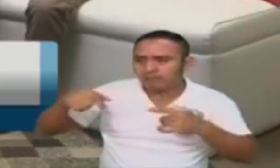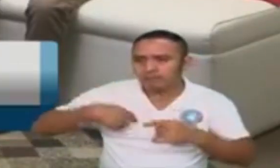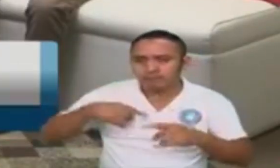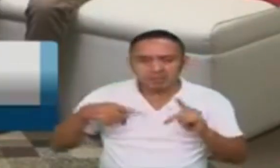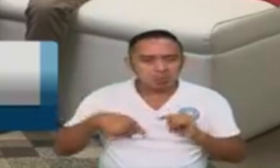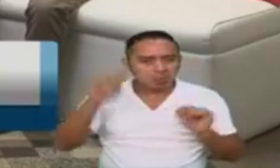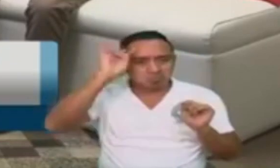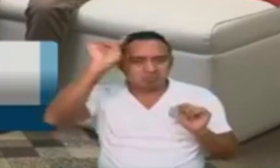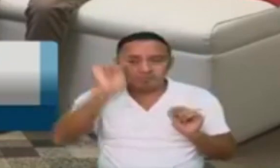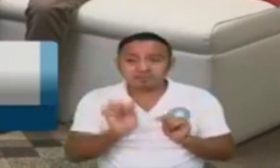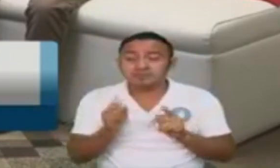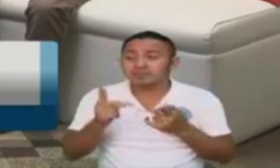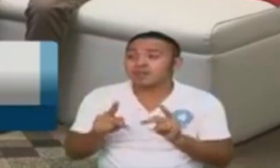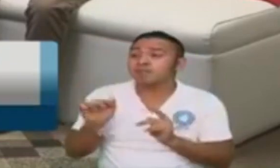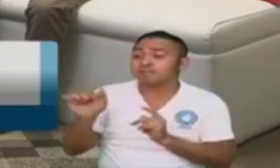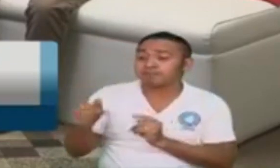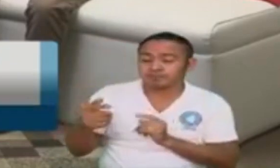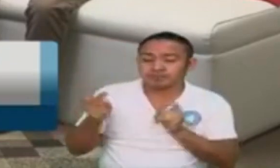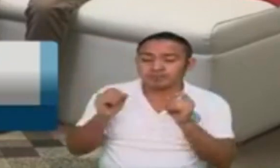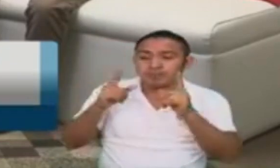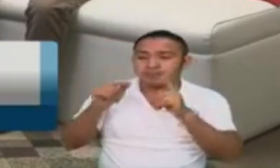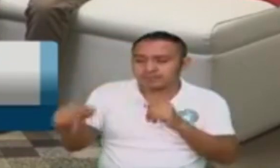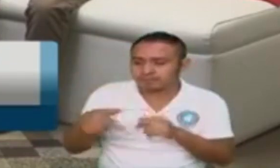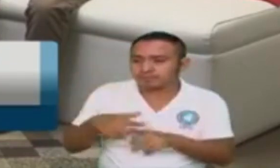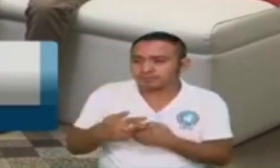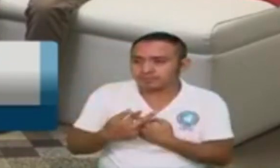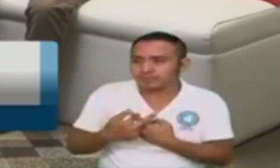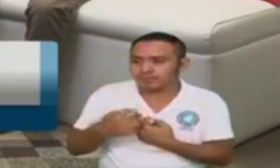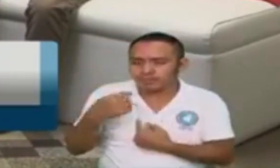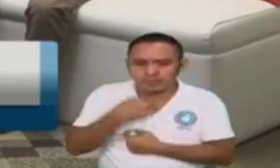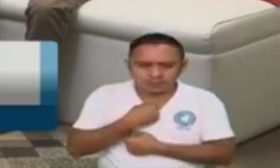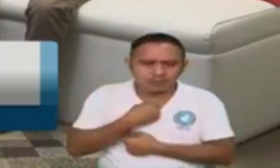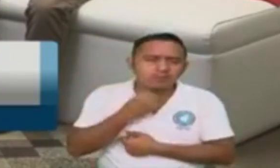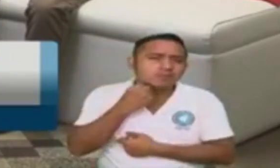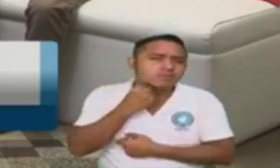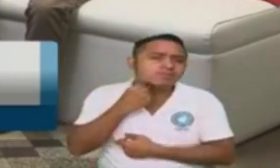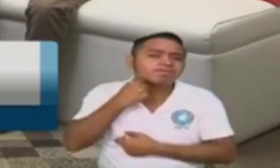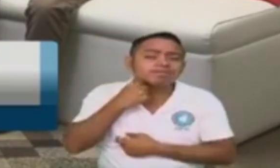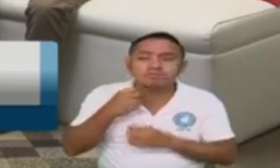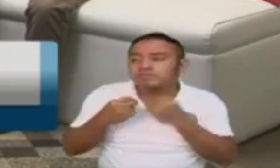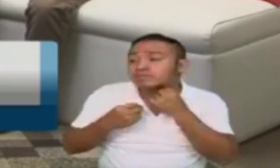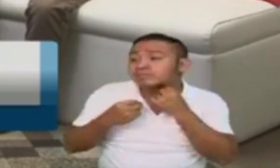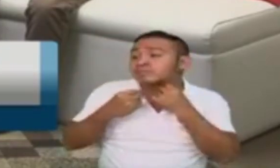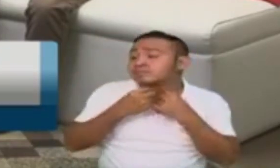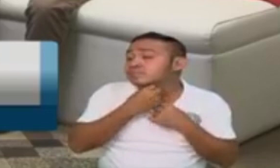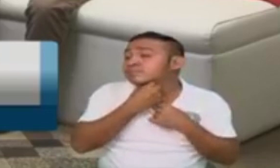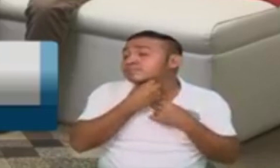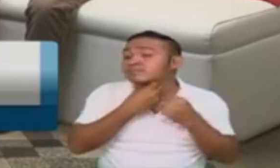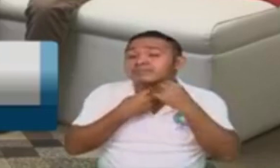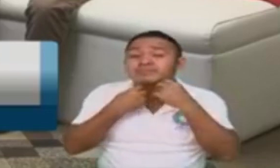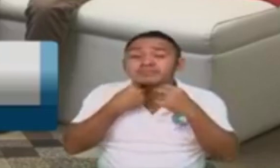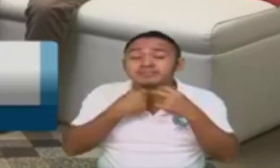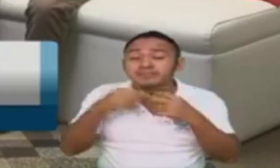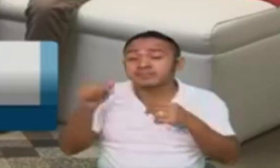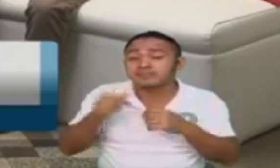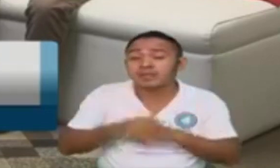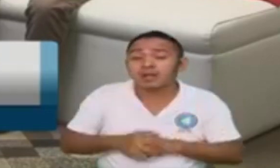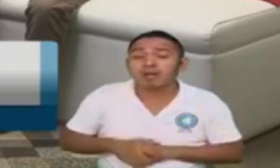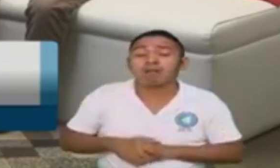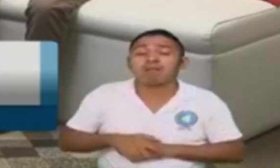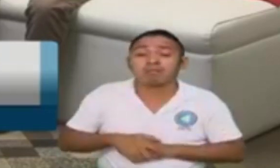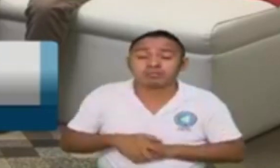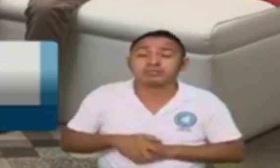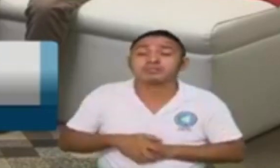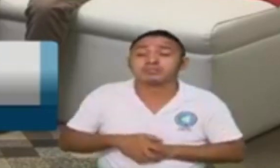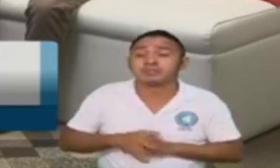cuenta. Correcto. Entonces de ahí partís, pues si vos encontrás un nódulo o un crecimiento de una parte de la glándula, entonces el